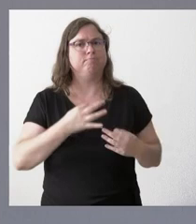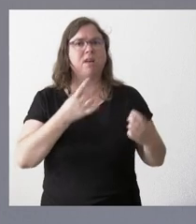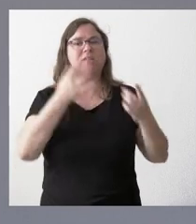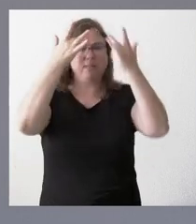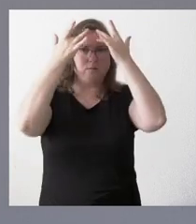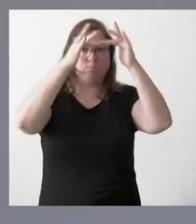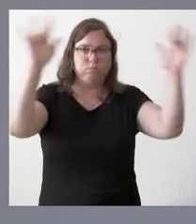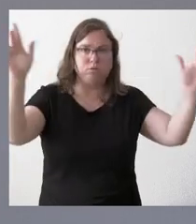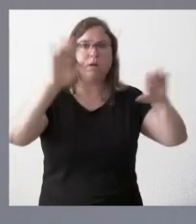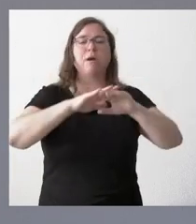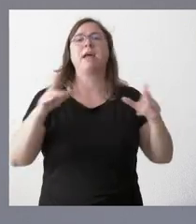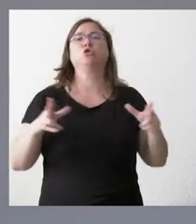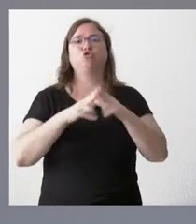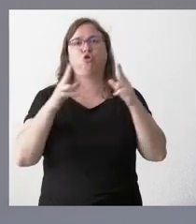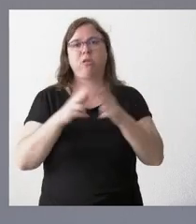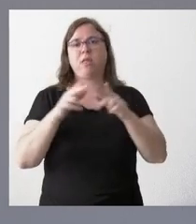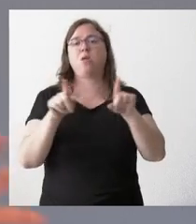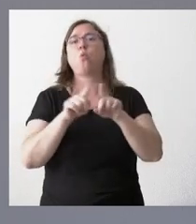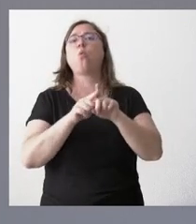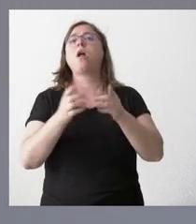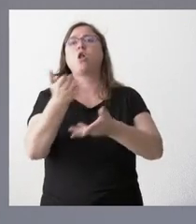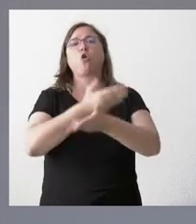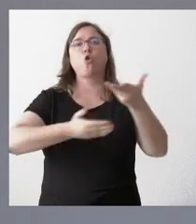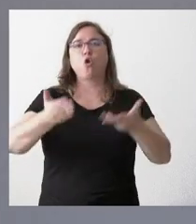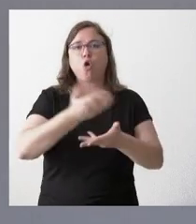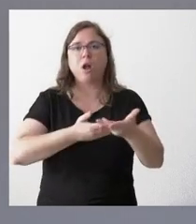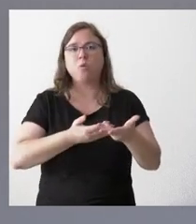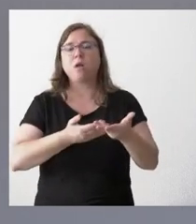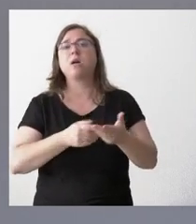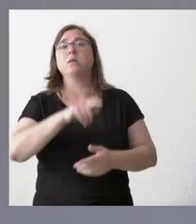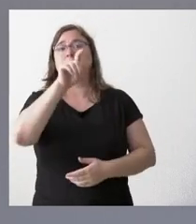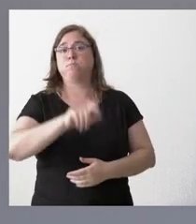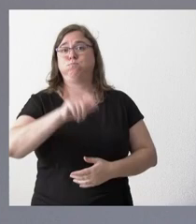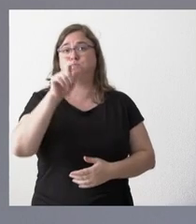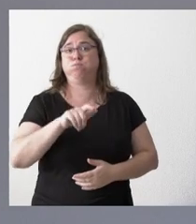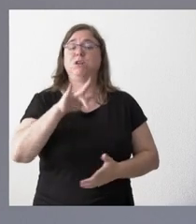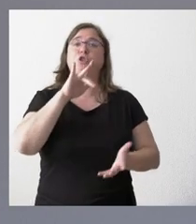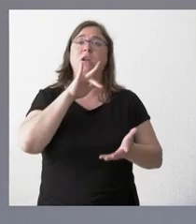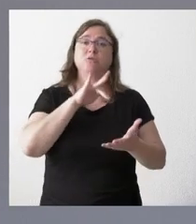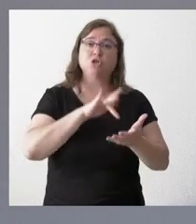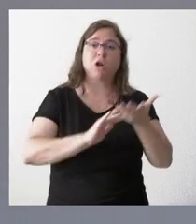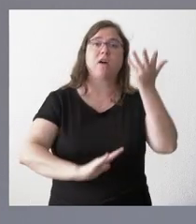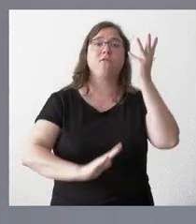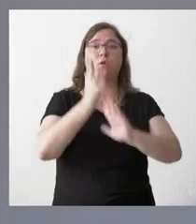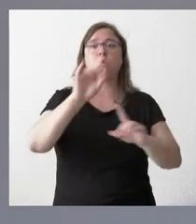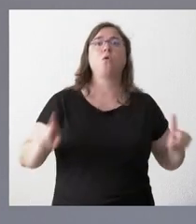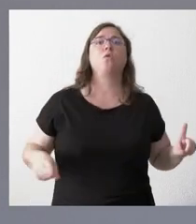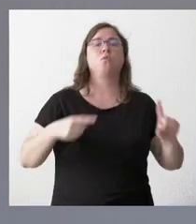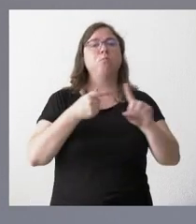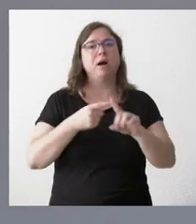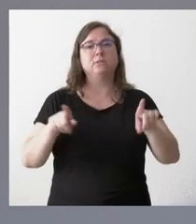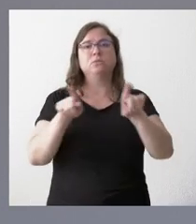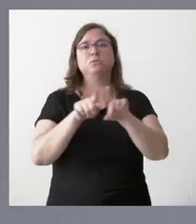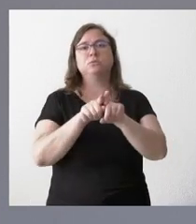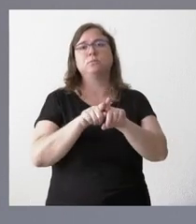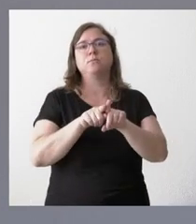sensibilización general de toda la sociedad para colaborar, para poder identificar a aquellas personas que han causado los incendios y también para aquellas otras